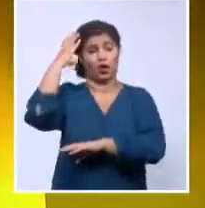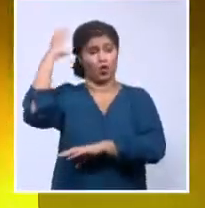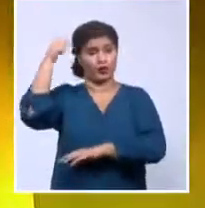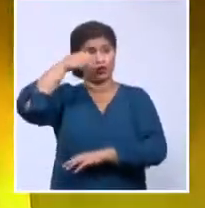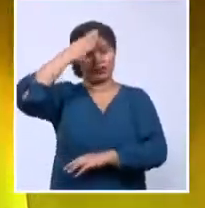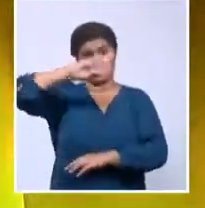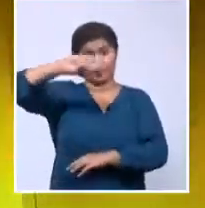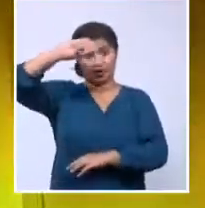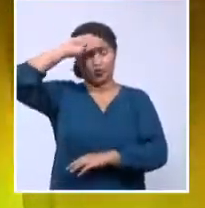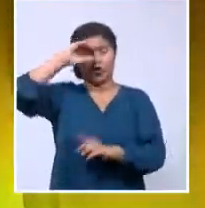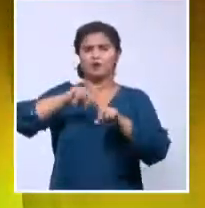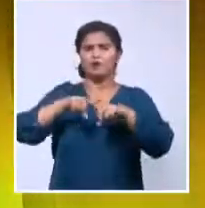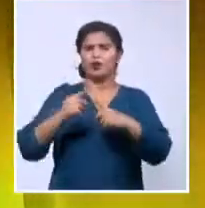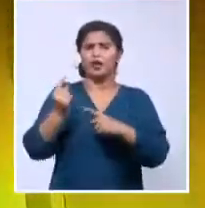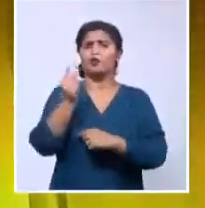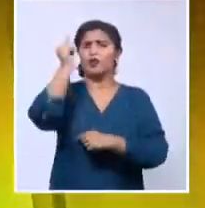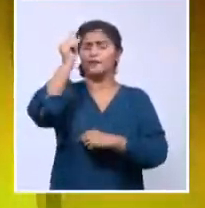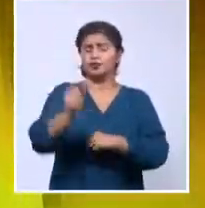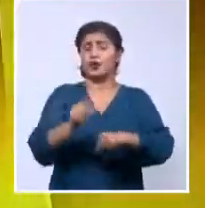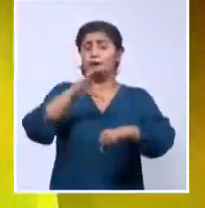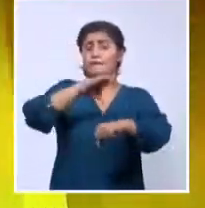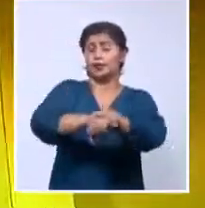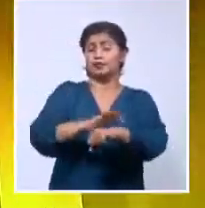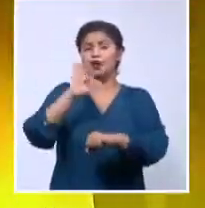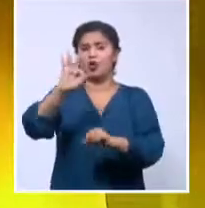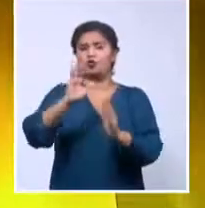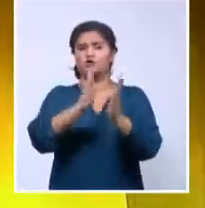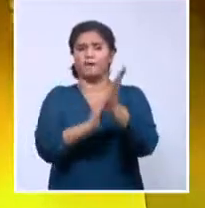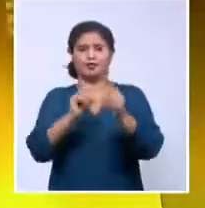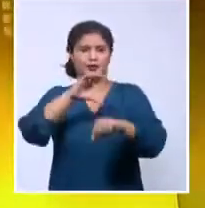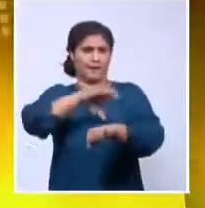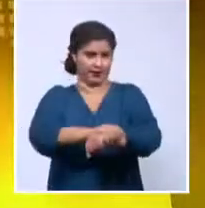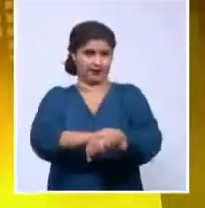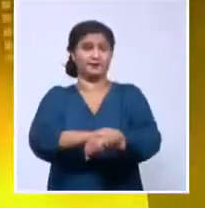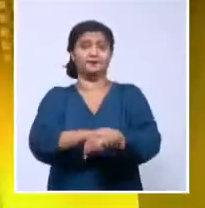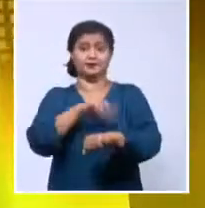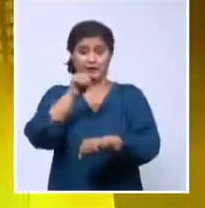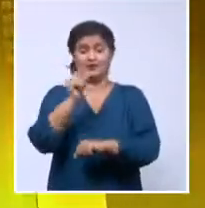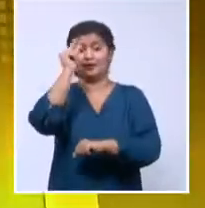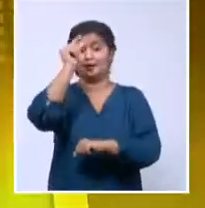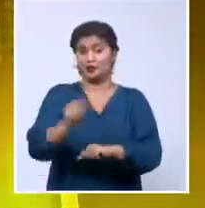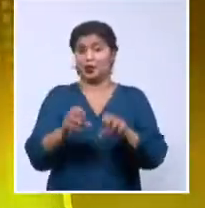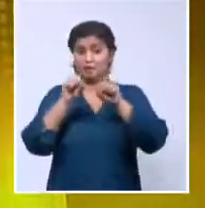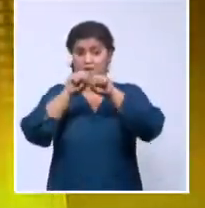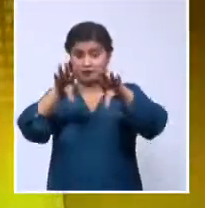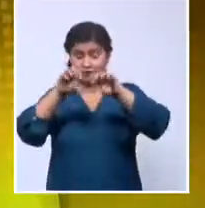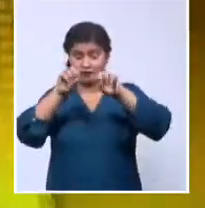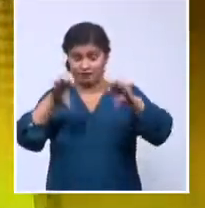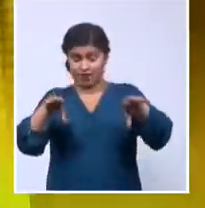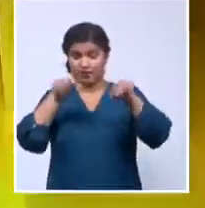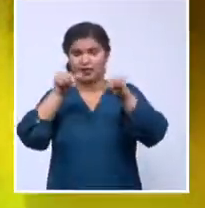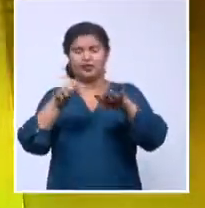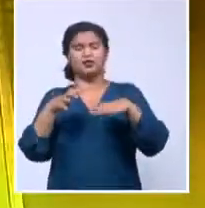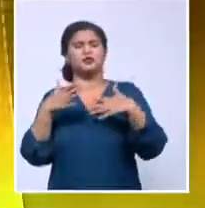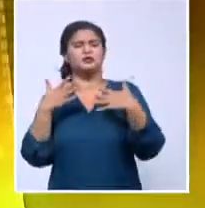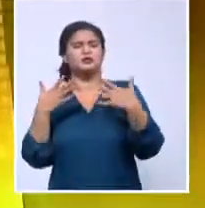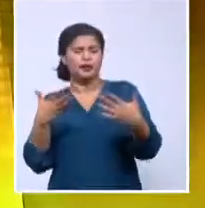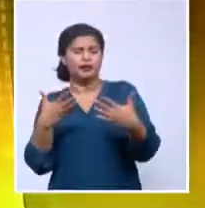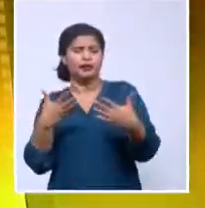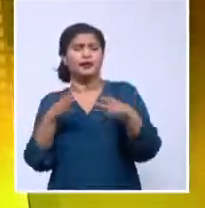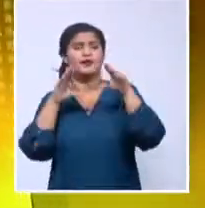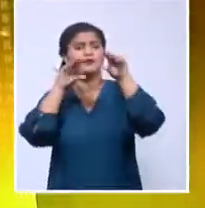a 8 meses de privación de libertad. Después de que él mismo, el mismo sancionado, publicó un video ofendiendo, diciendo groserías